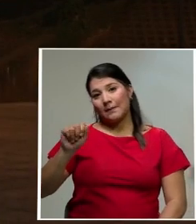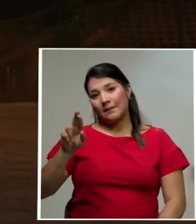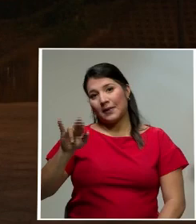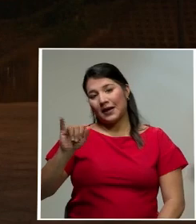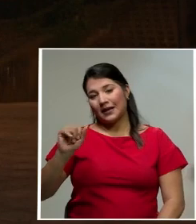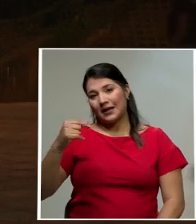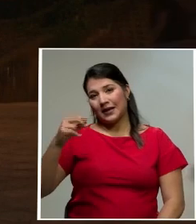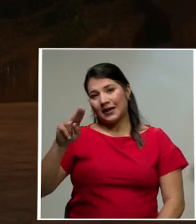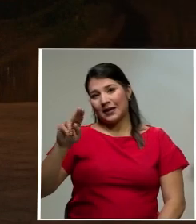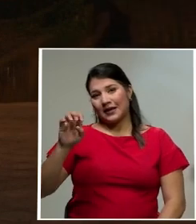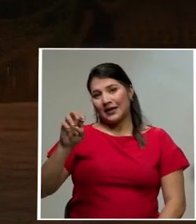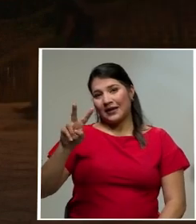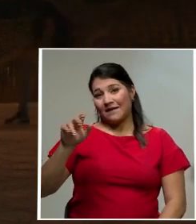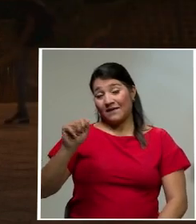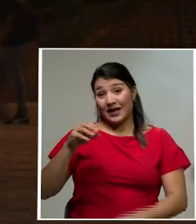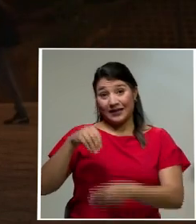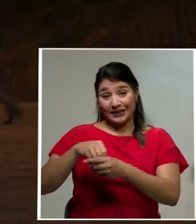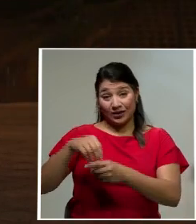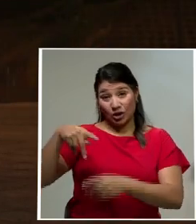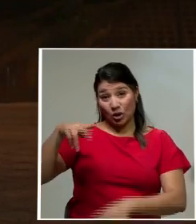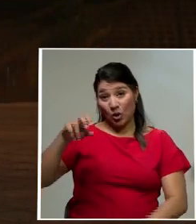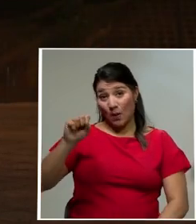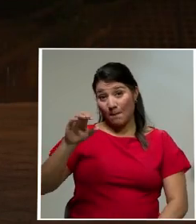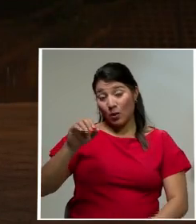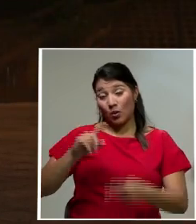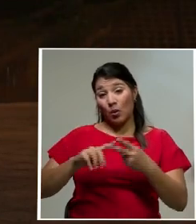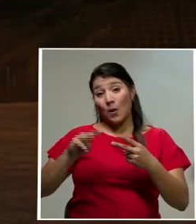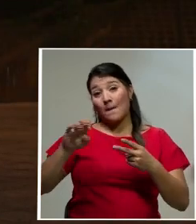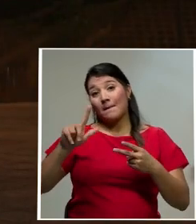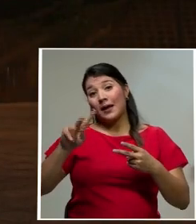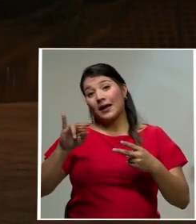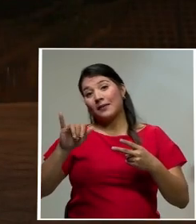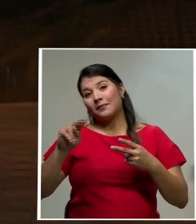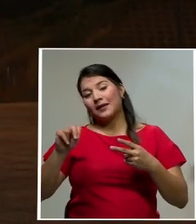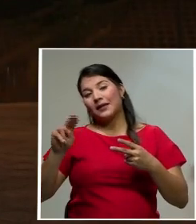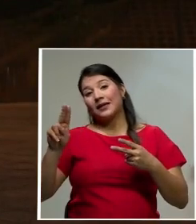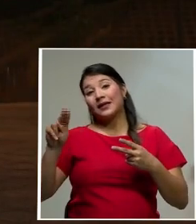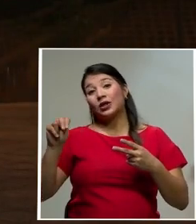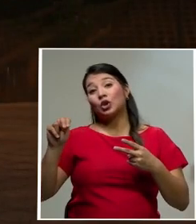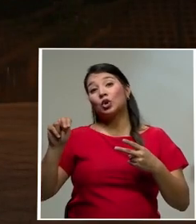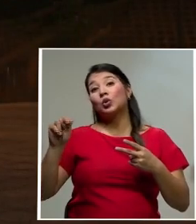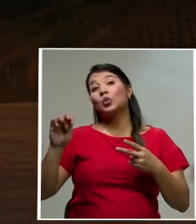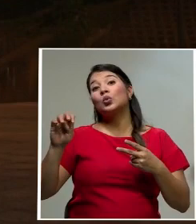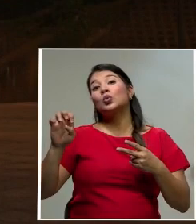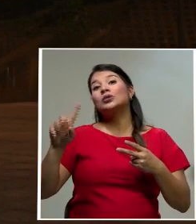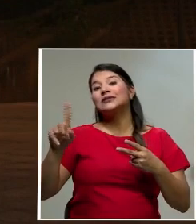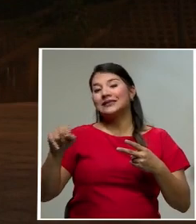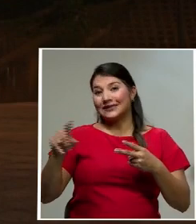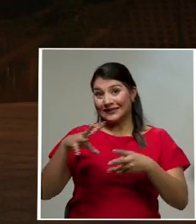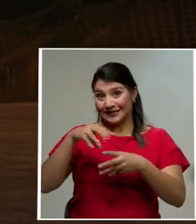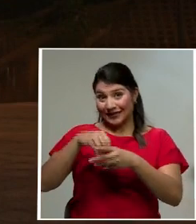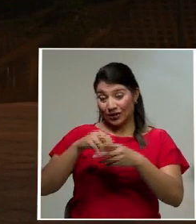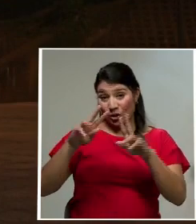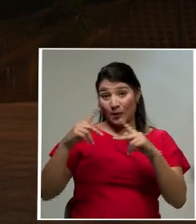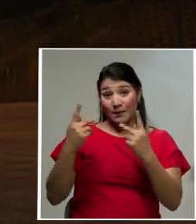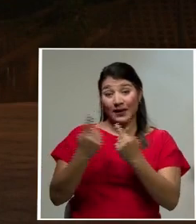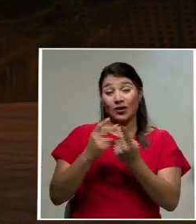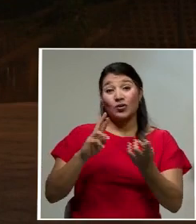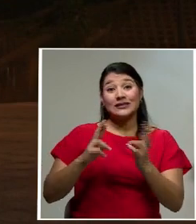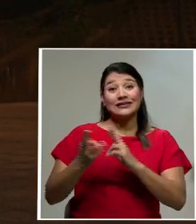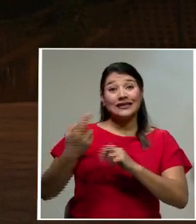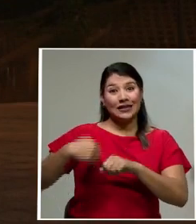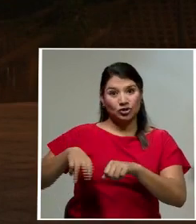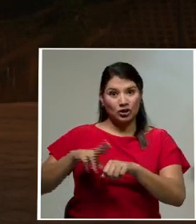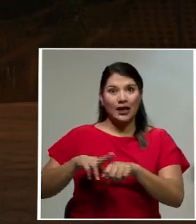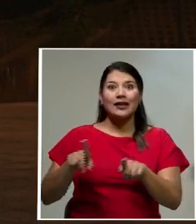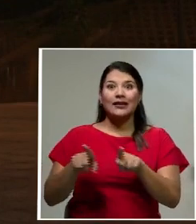Cristiana, y también Melvin Núñez del Partido Restauración Nacional. Así que bueno, las alertas se han encendido acá en